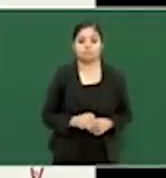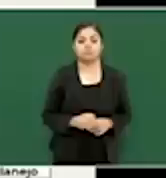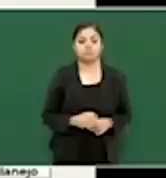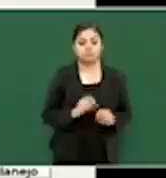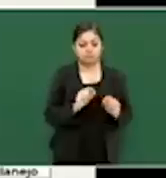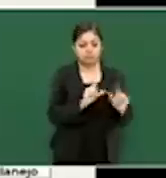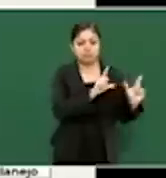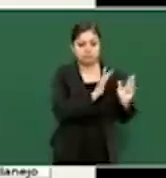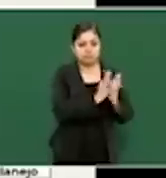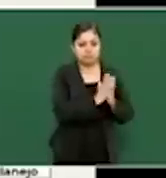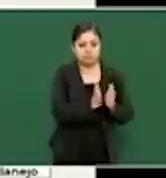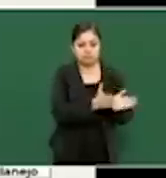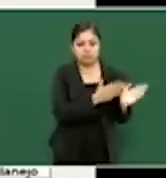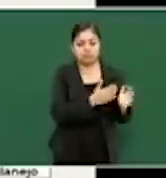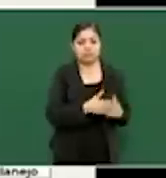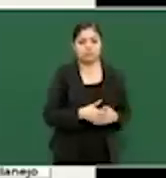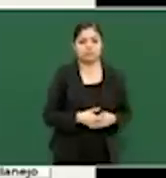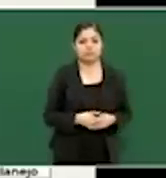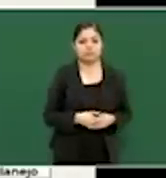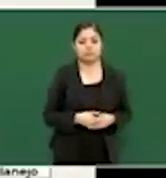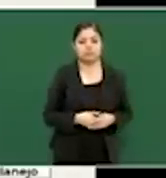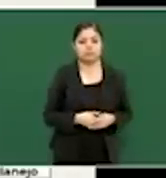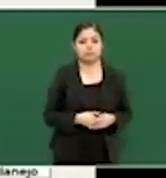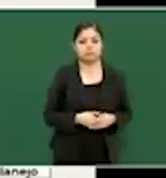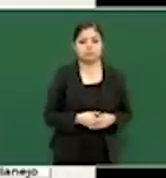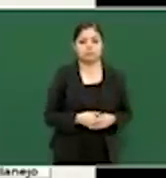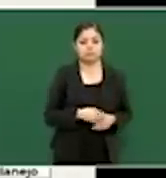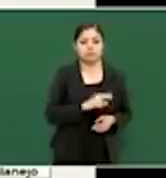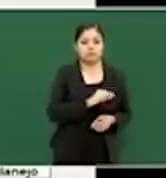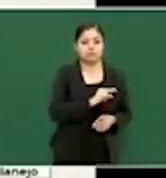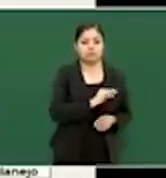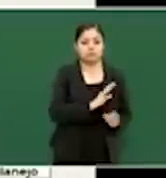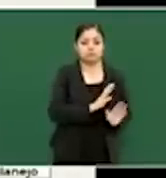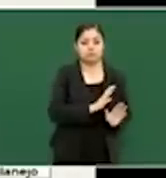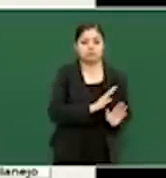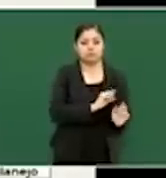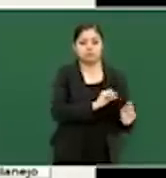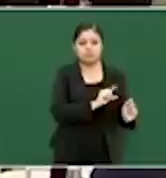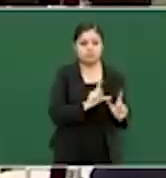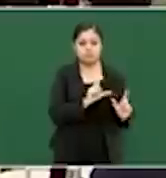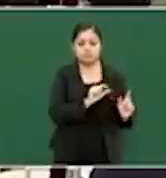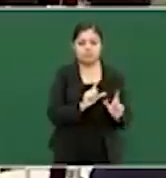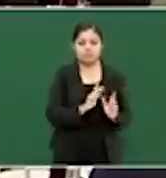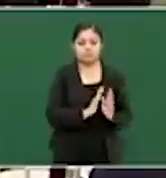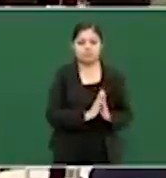La que sigue, por favor. No, adelante.